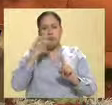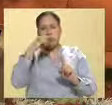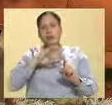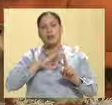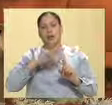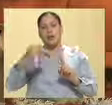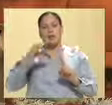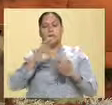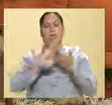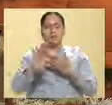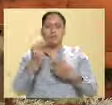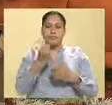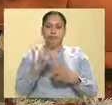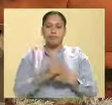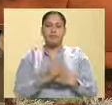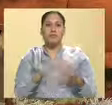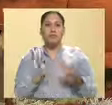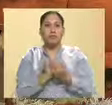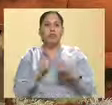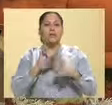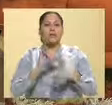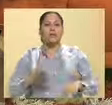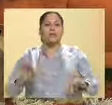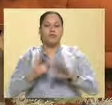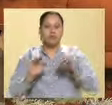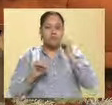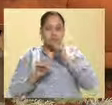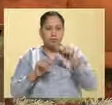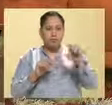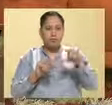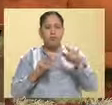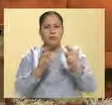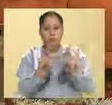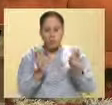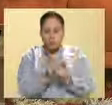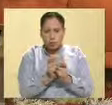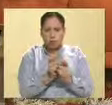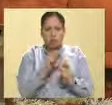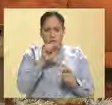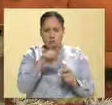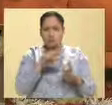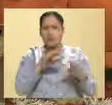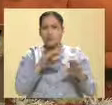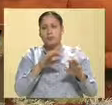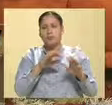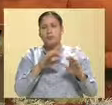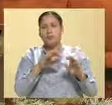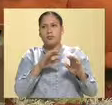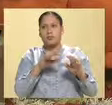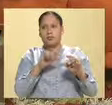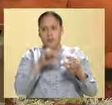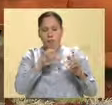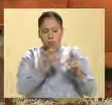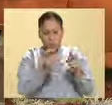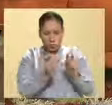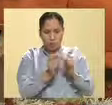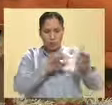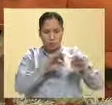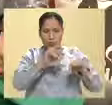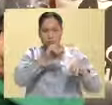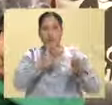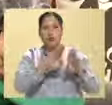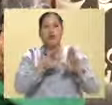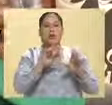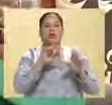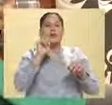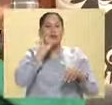sexual. Y lo más importante es que, como bien lo comentabas, este grupo que se dedica o que trabaja en esto, en el trabajo